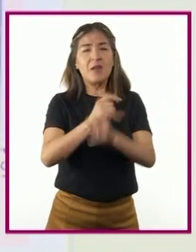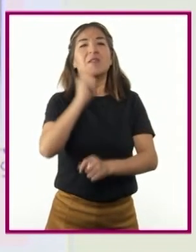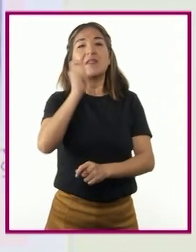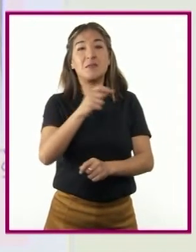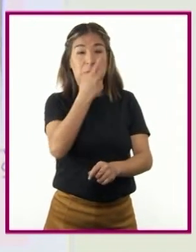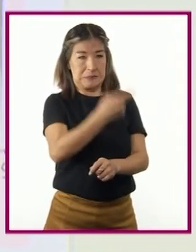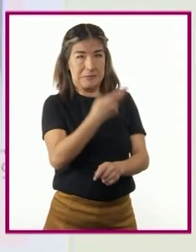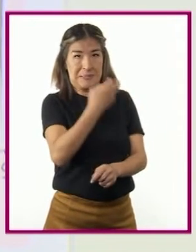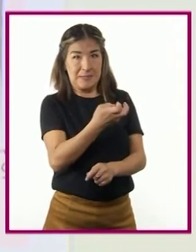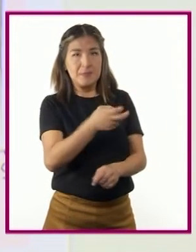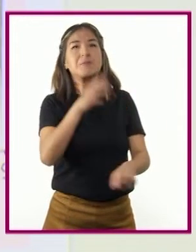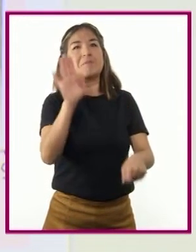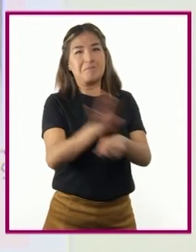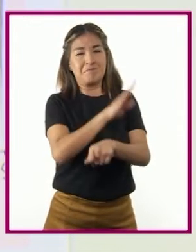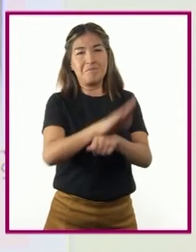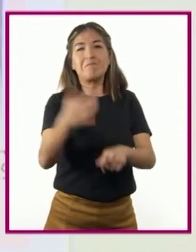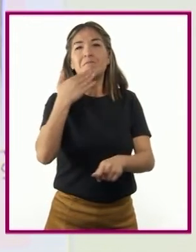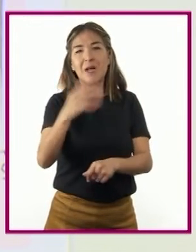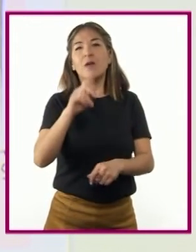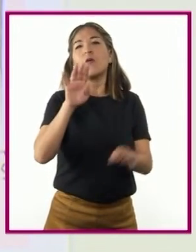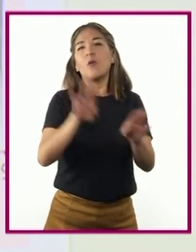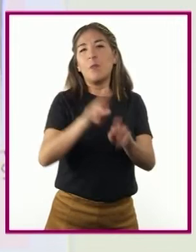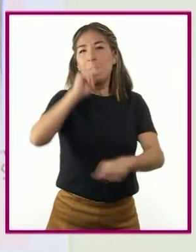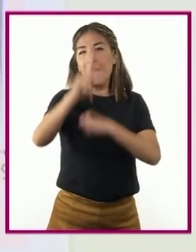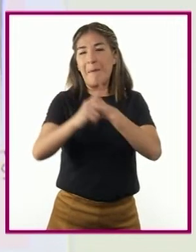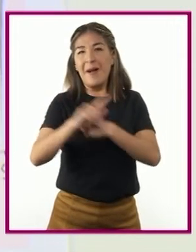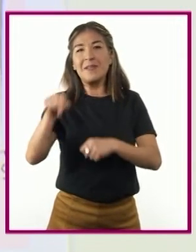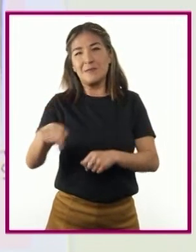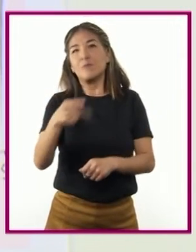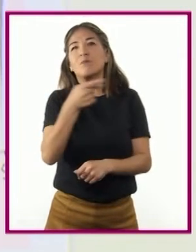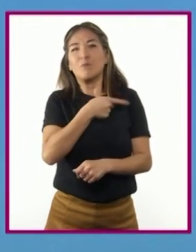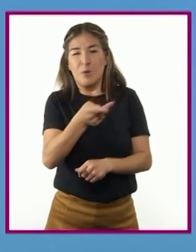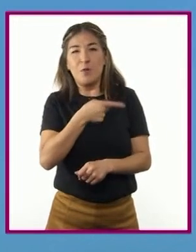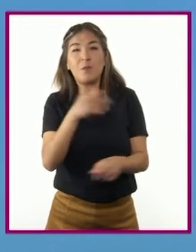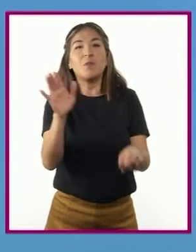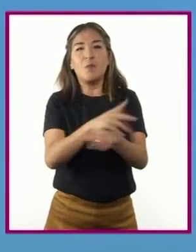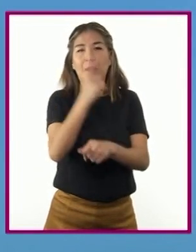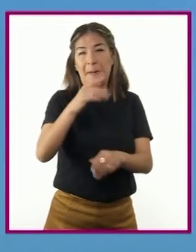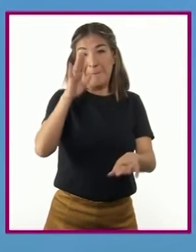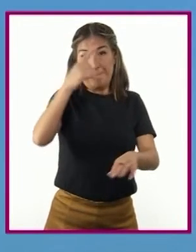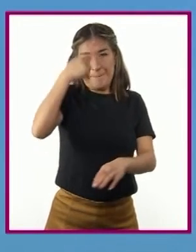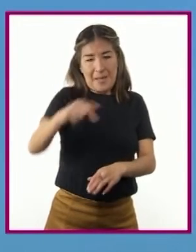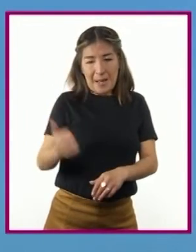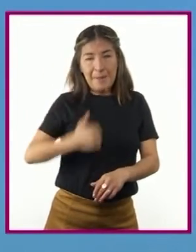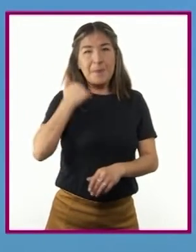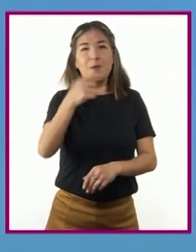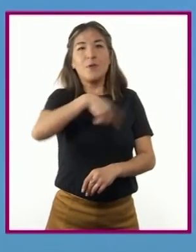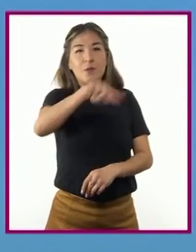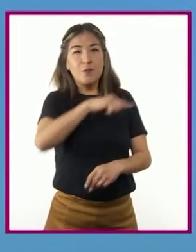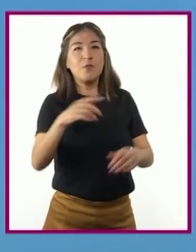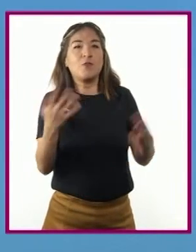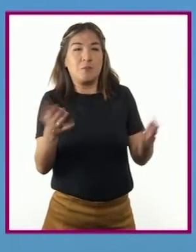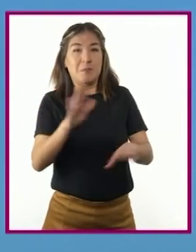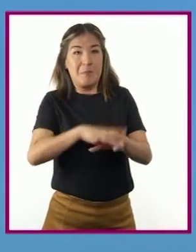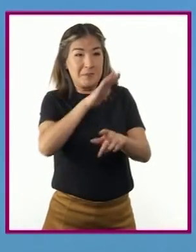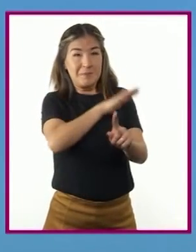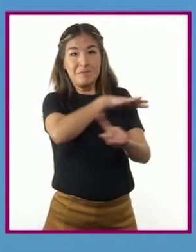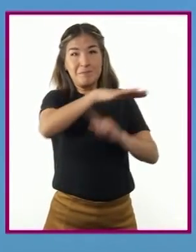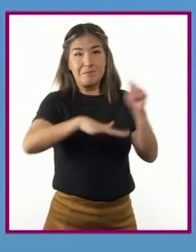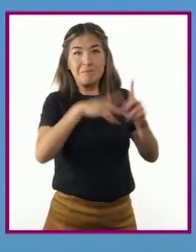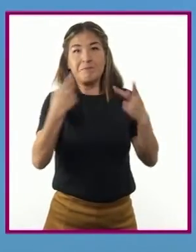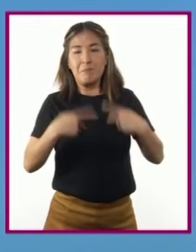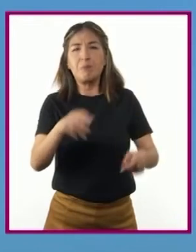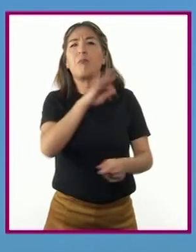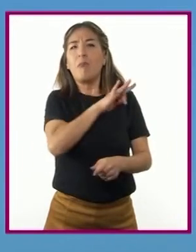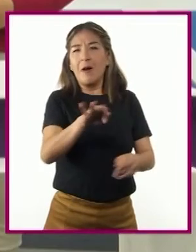es benéfica para los países en condiciones de pobreza, porque es momento de aprovechar que la mayor parte de la población puede